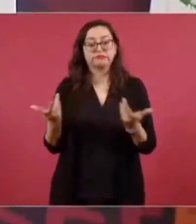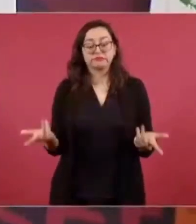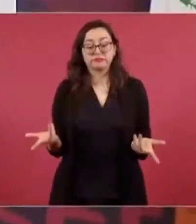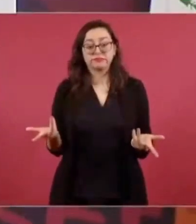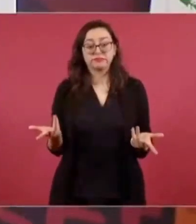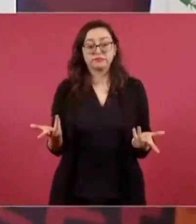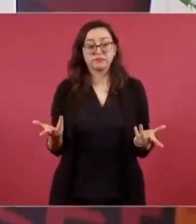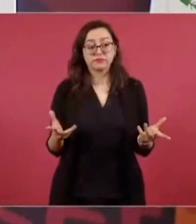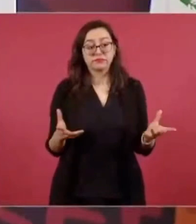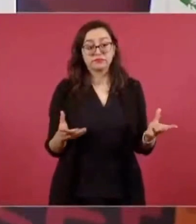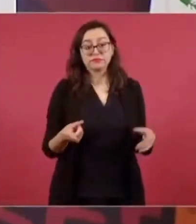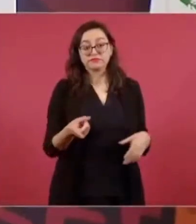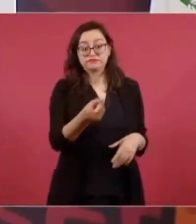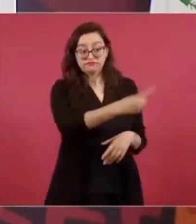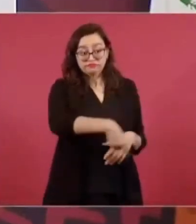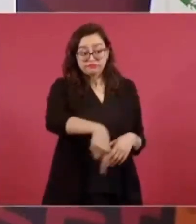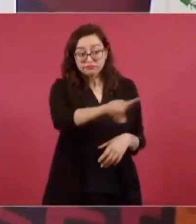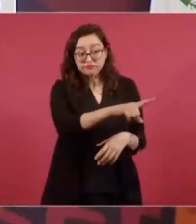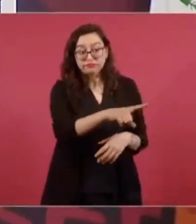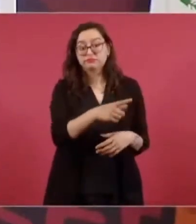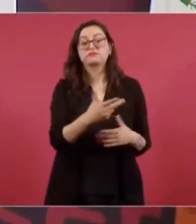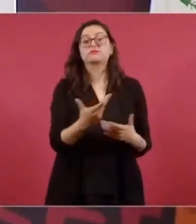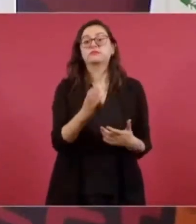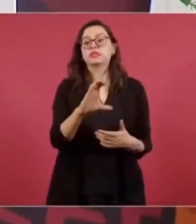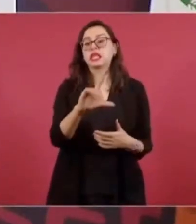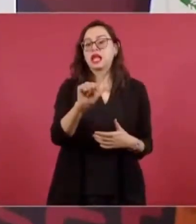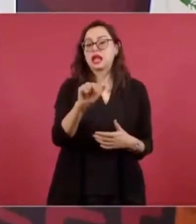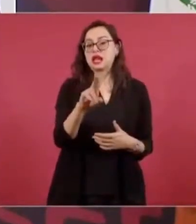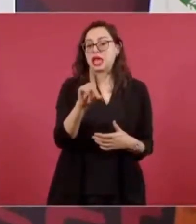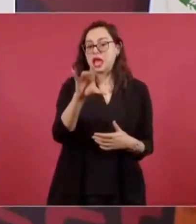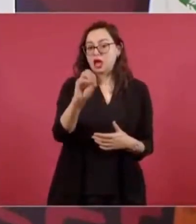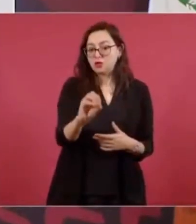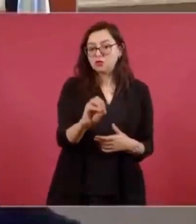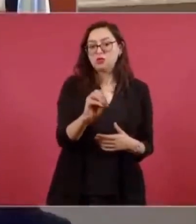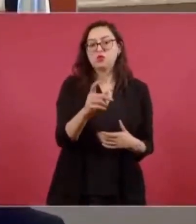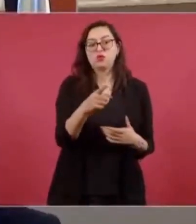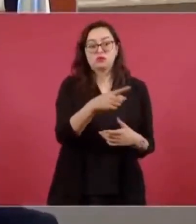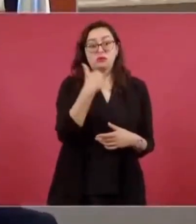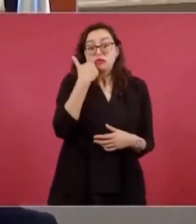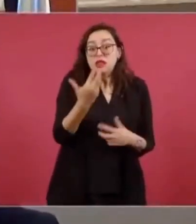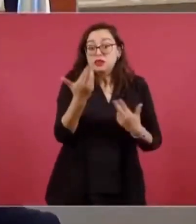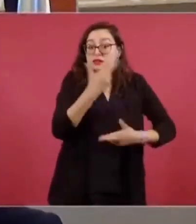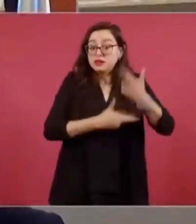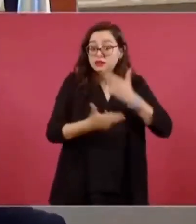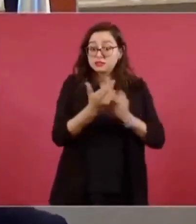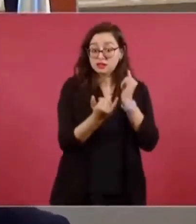pero parecidos a ellos, Claudio y otros, los que quieren regresar.